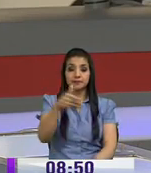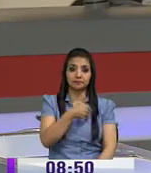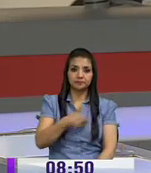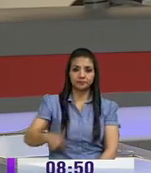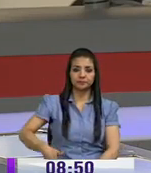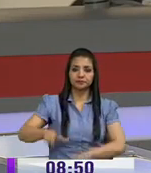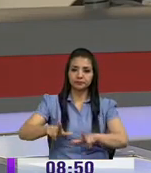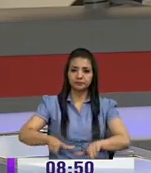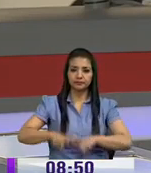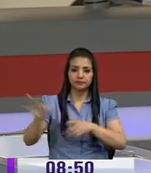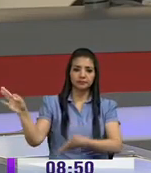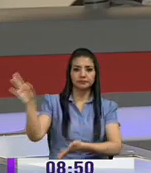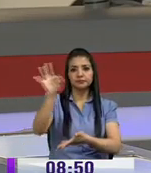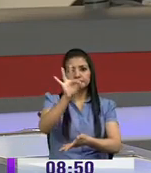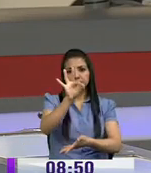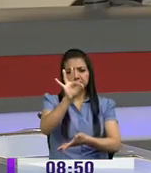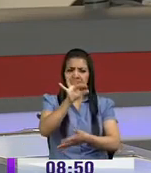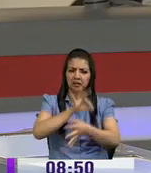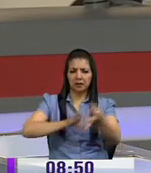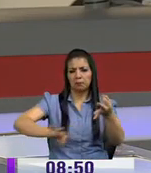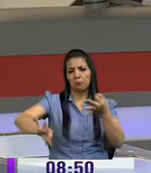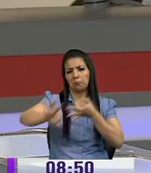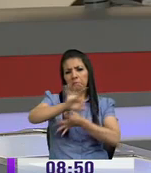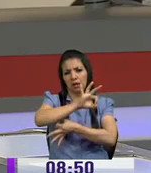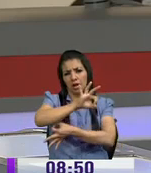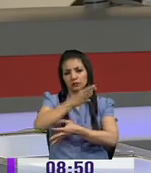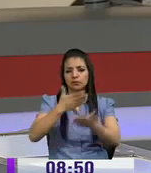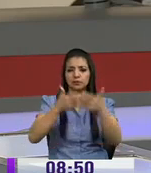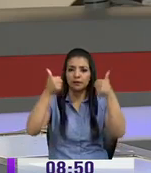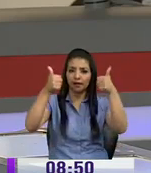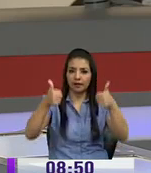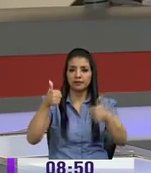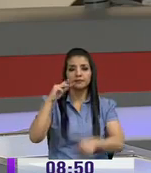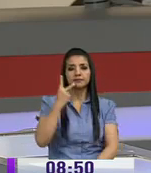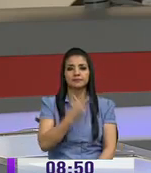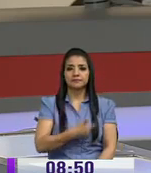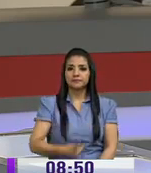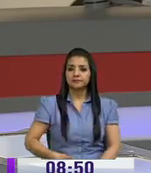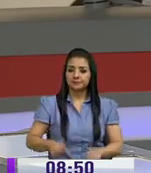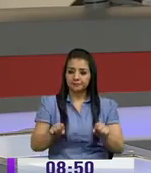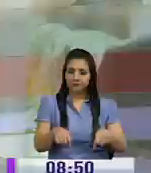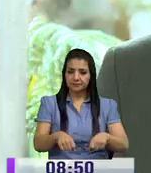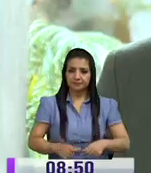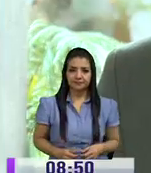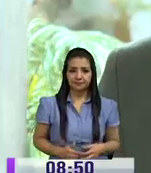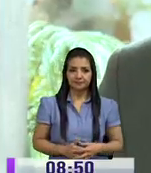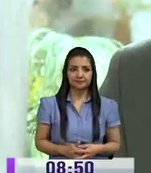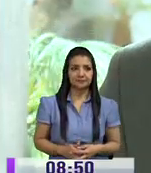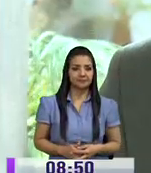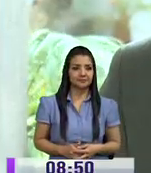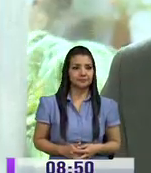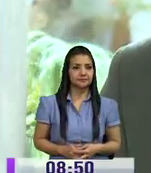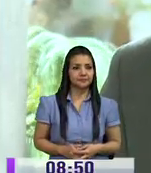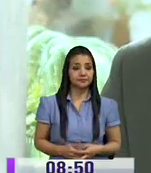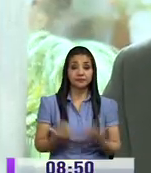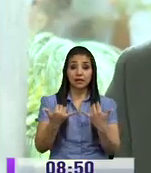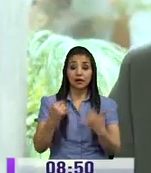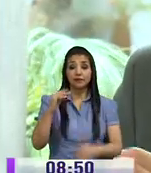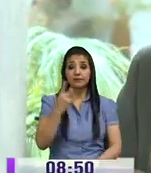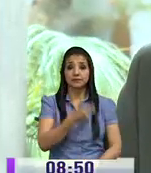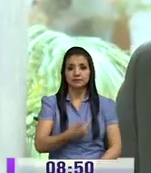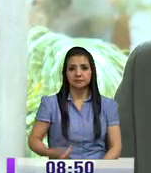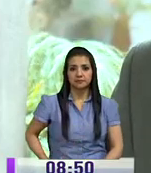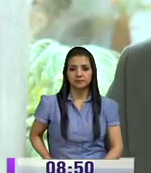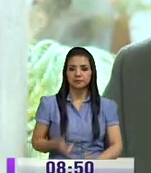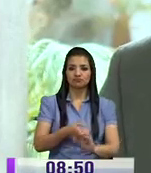República para que envíe una terna con los nuevos postulantes de la vicepresidencia. Le contamos. La vicepresidenta hoy día ha presentado su renuncia. La